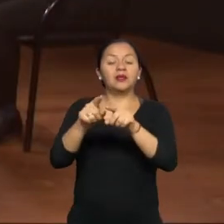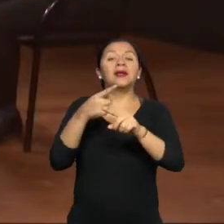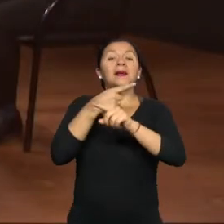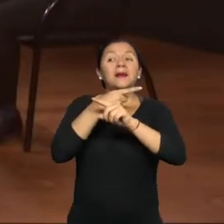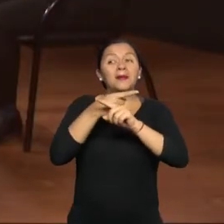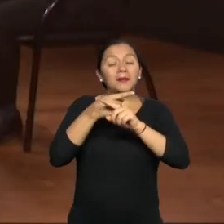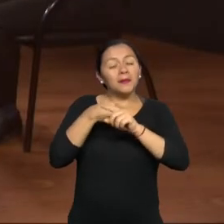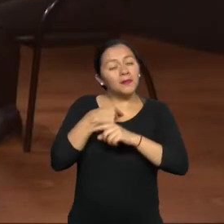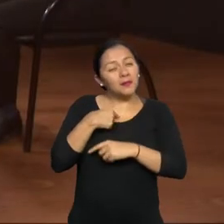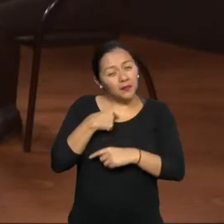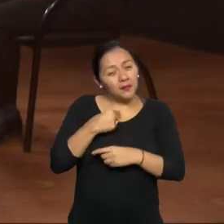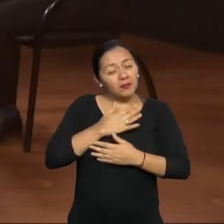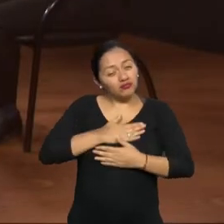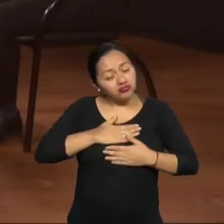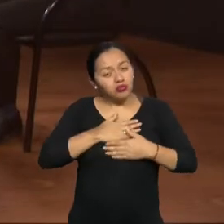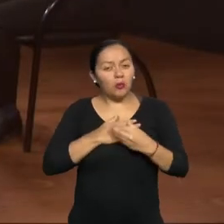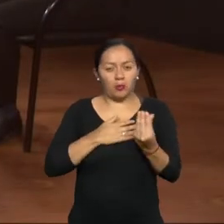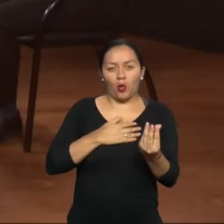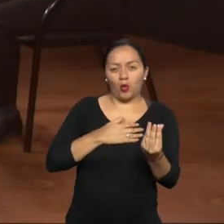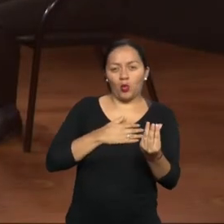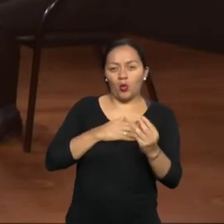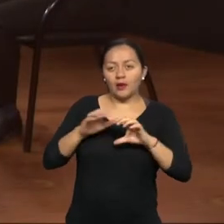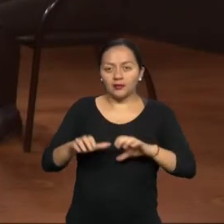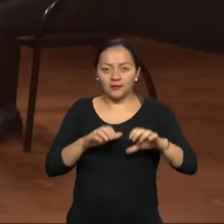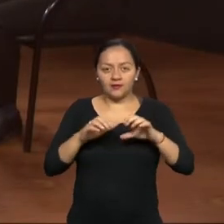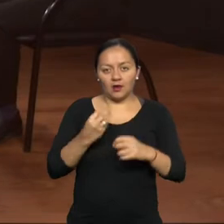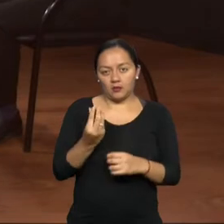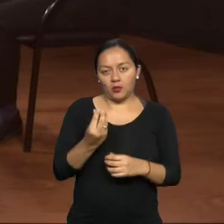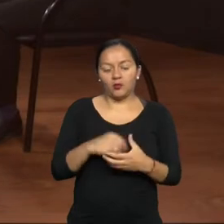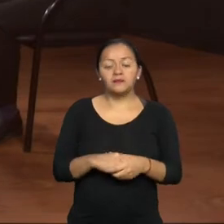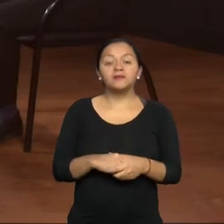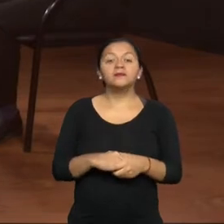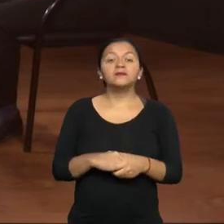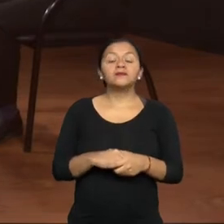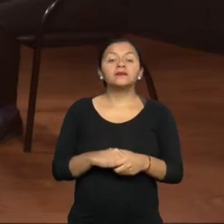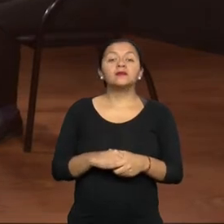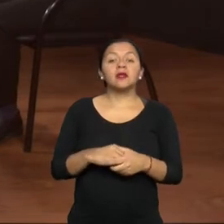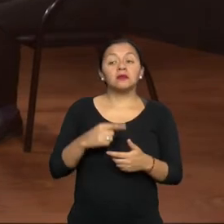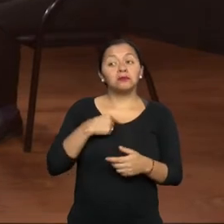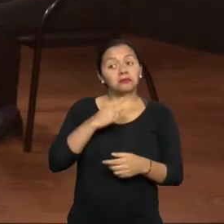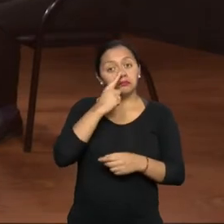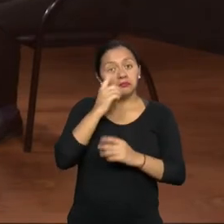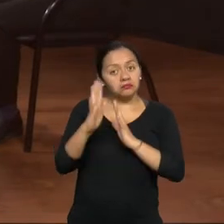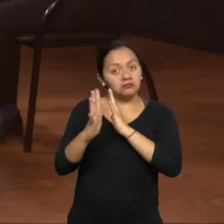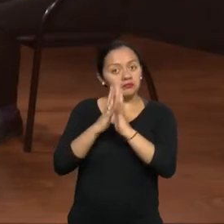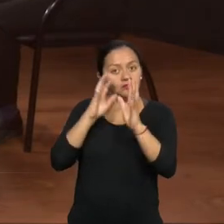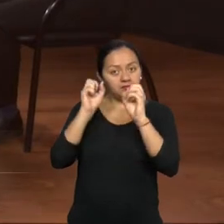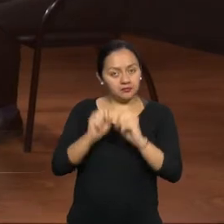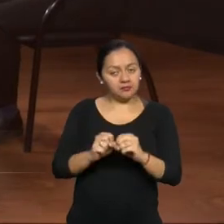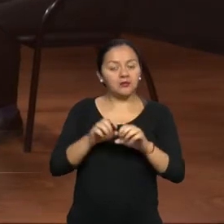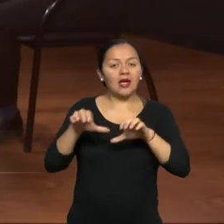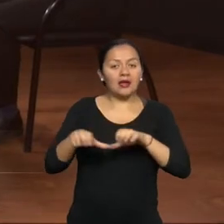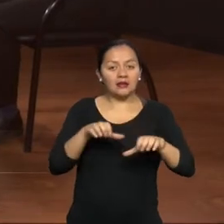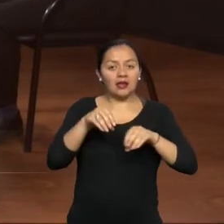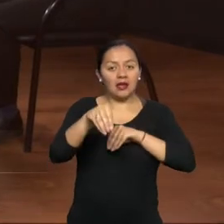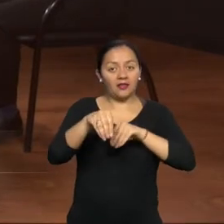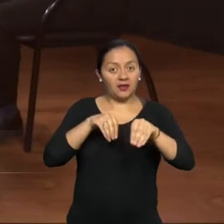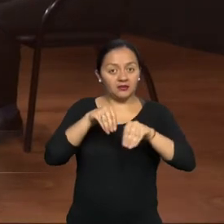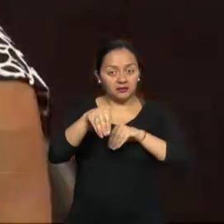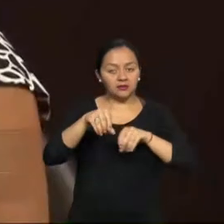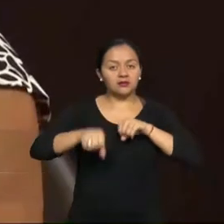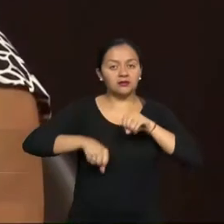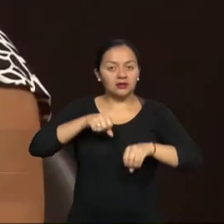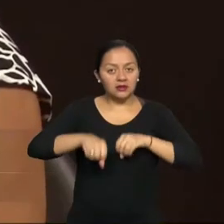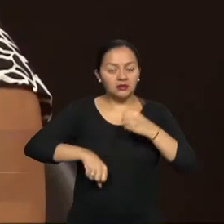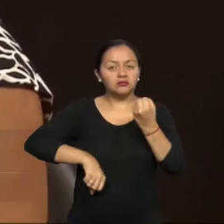ámbito un poco recreativo en algunas actividades. José, qué interesante lo que nos comentas, Actividades como el ajedrez, como el ciclismo,